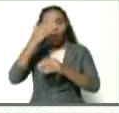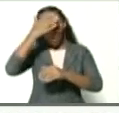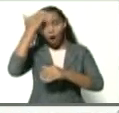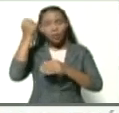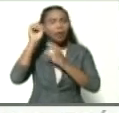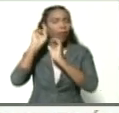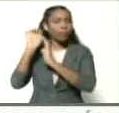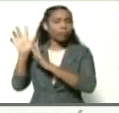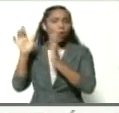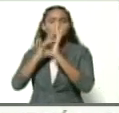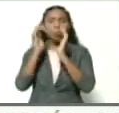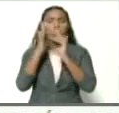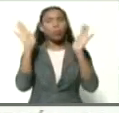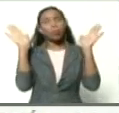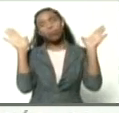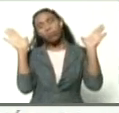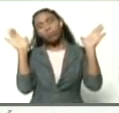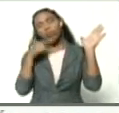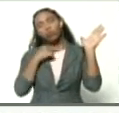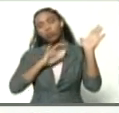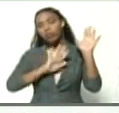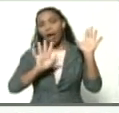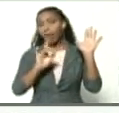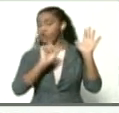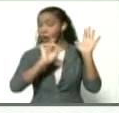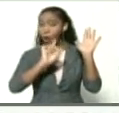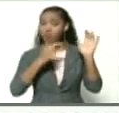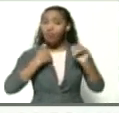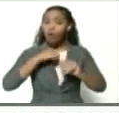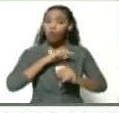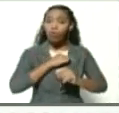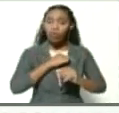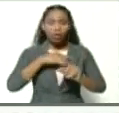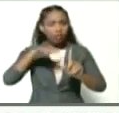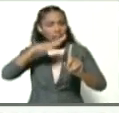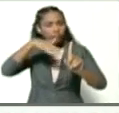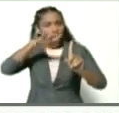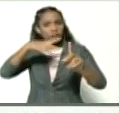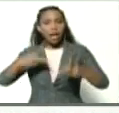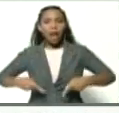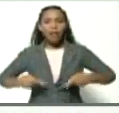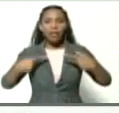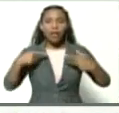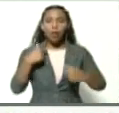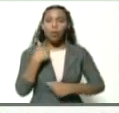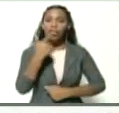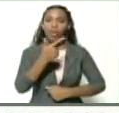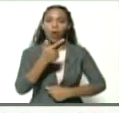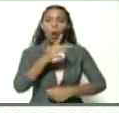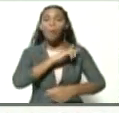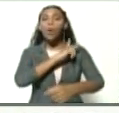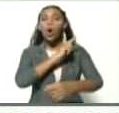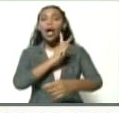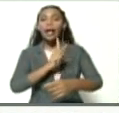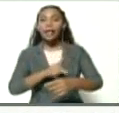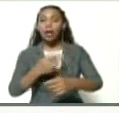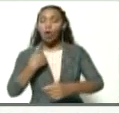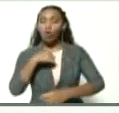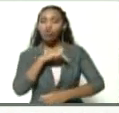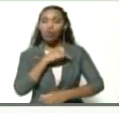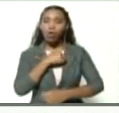la muerte. Nosotros estamos amenazados de vida, como dijo un poeta.